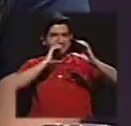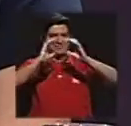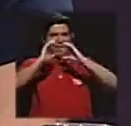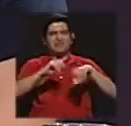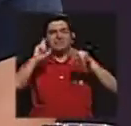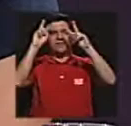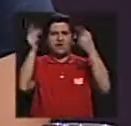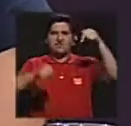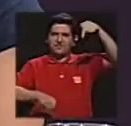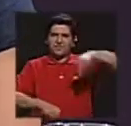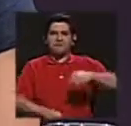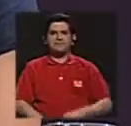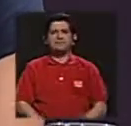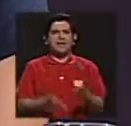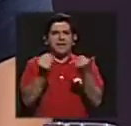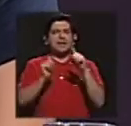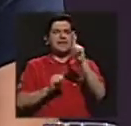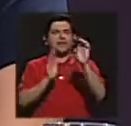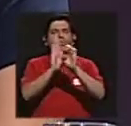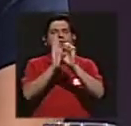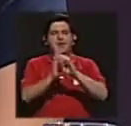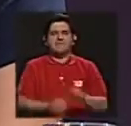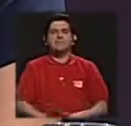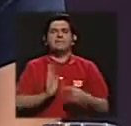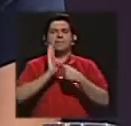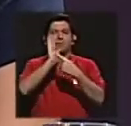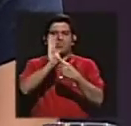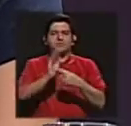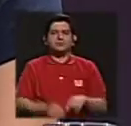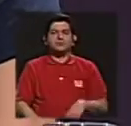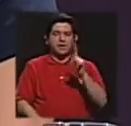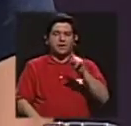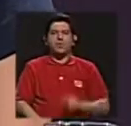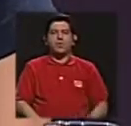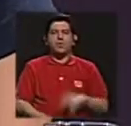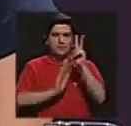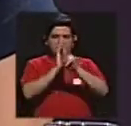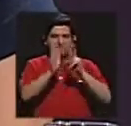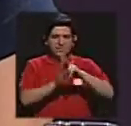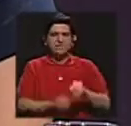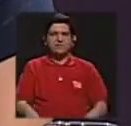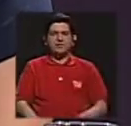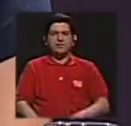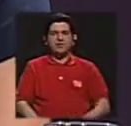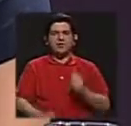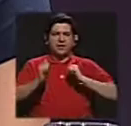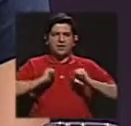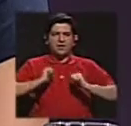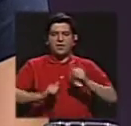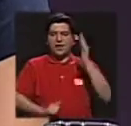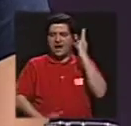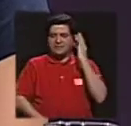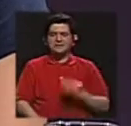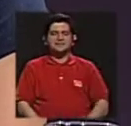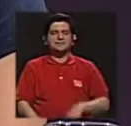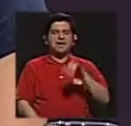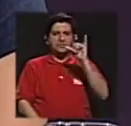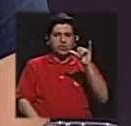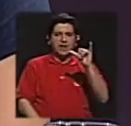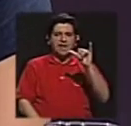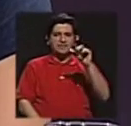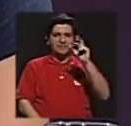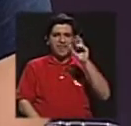conversación y el tema de hoy queremos ponerles un ejemplo. Vamos a presentarles un audiovisual de la artista española Yolanda Domínguez llamado